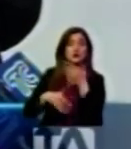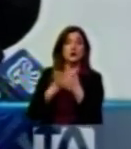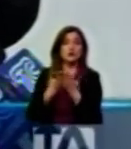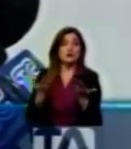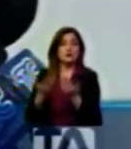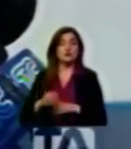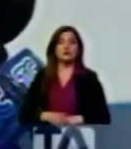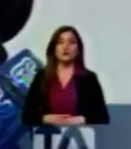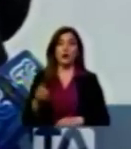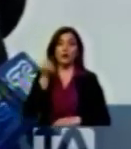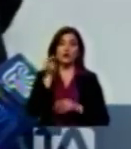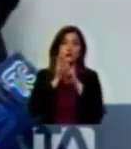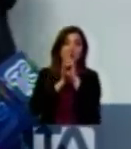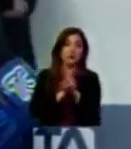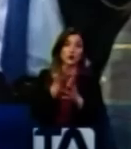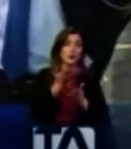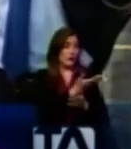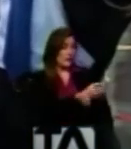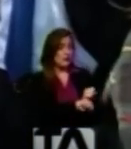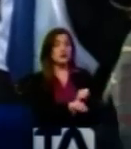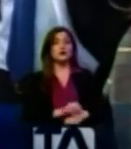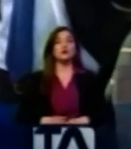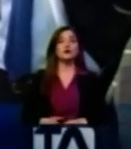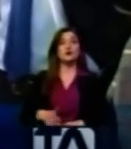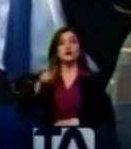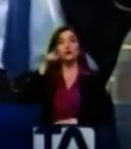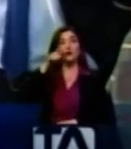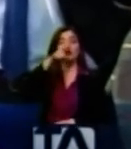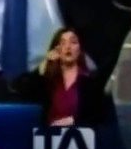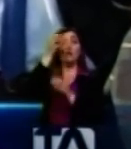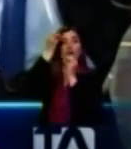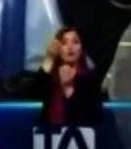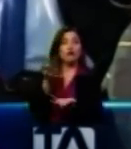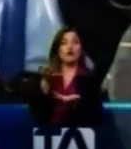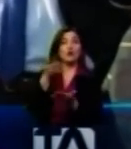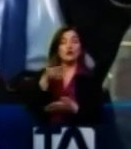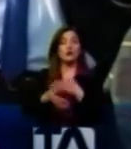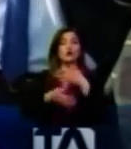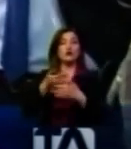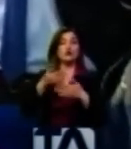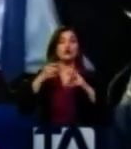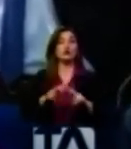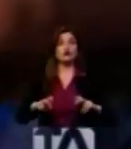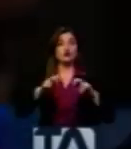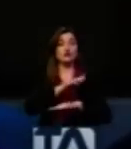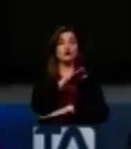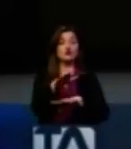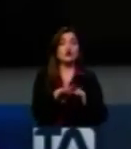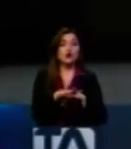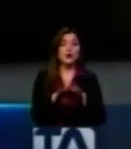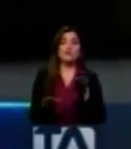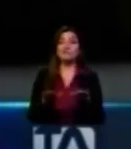derecho a la contestación, a la defensa. De otro lado, el fiscal general informó que también avanza la investigación